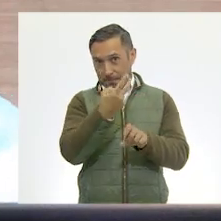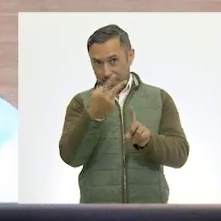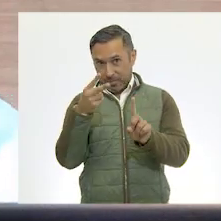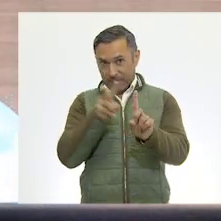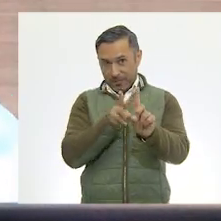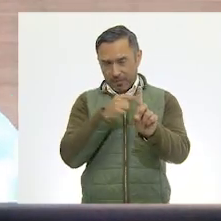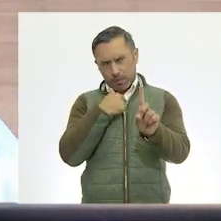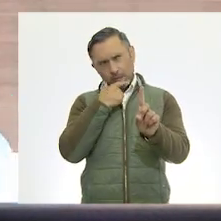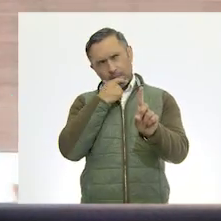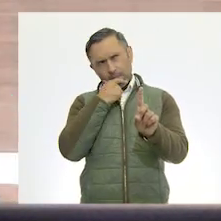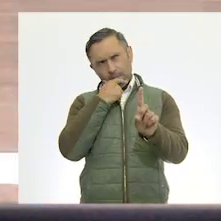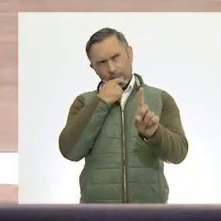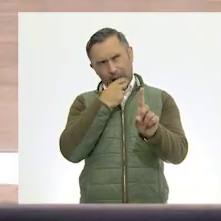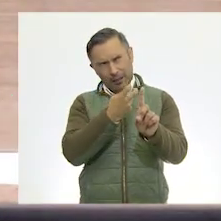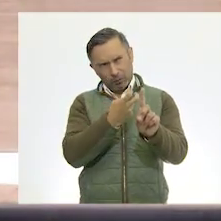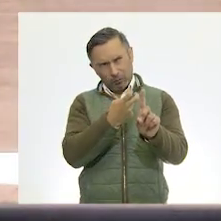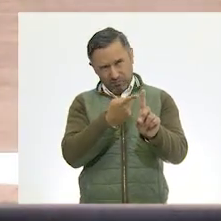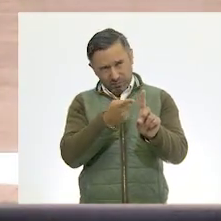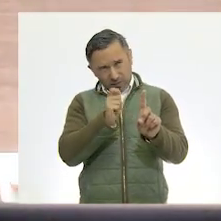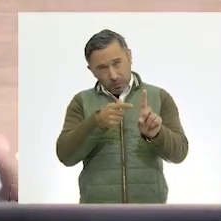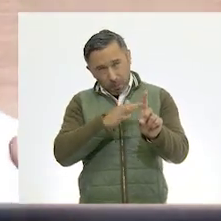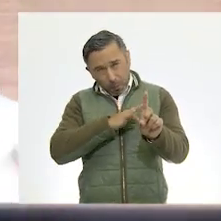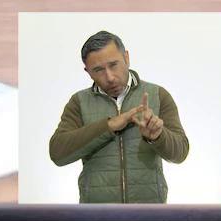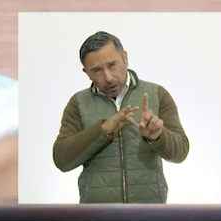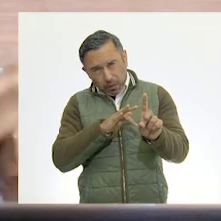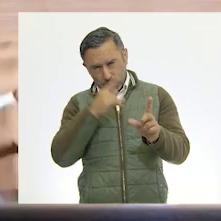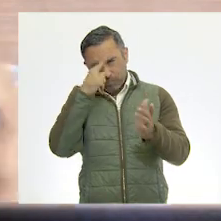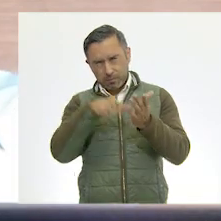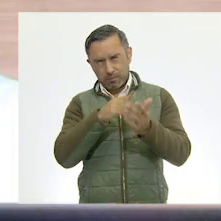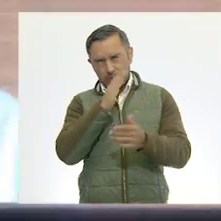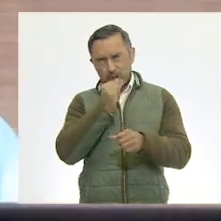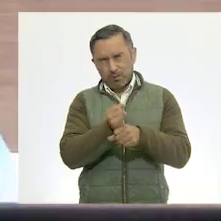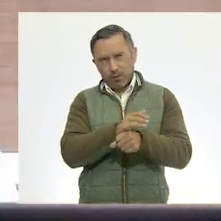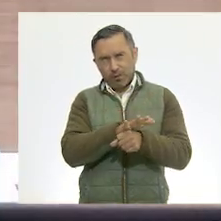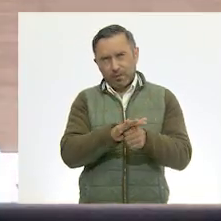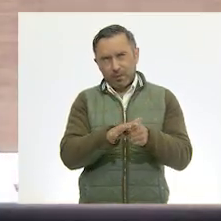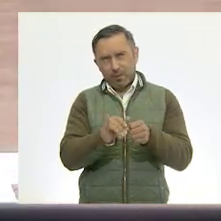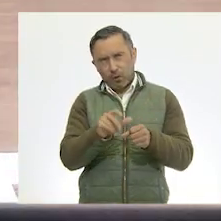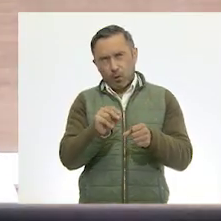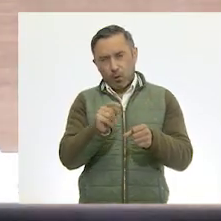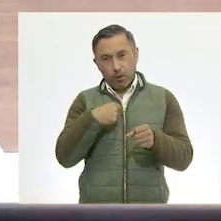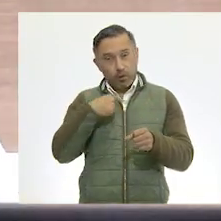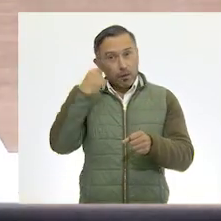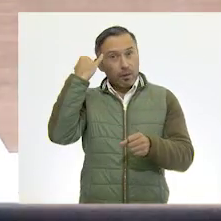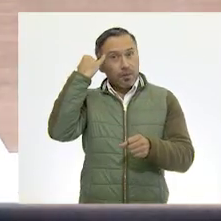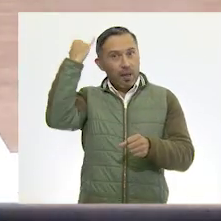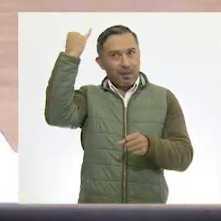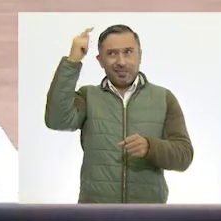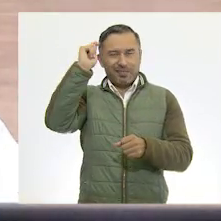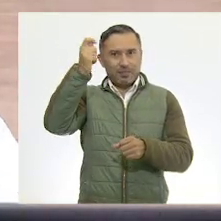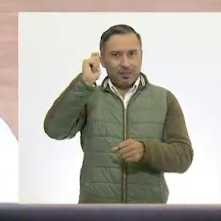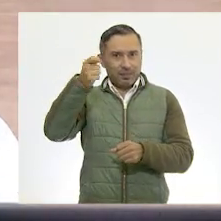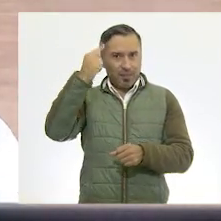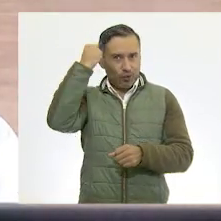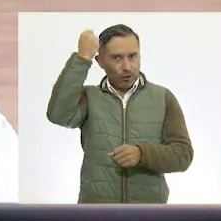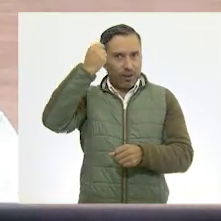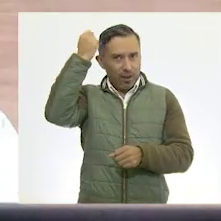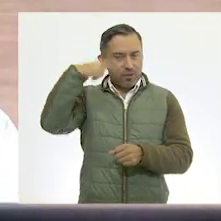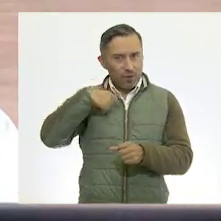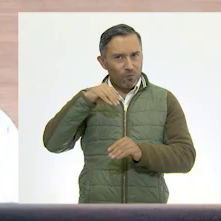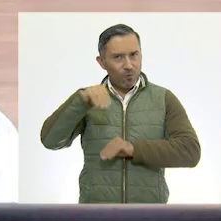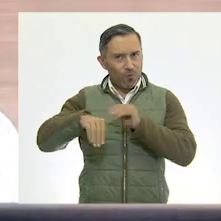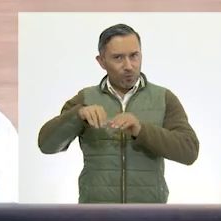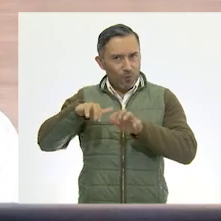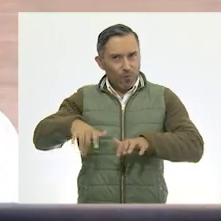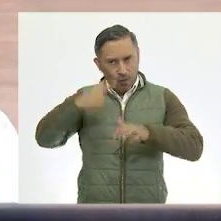de cuentas, lo que buscamos es que se estimulen los procesos cognitivos adheridos a la creatividad, porque no es tanto lo que